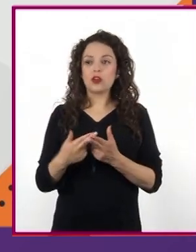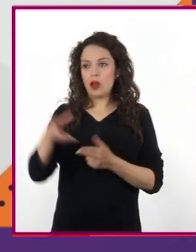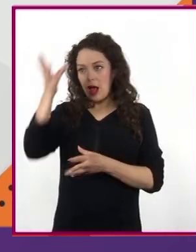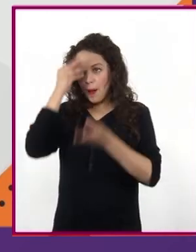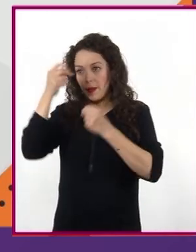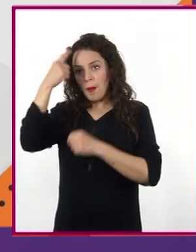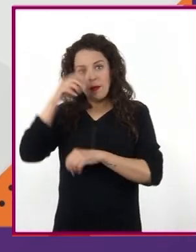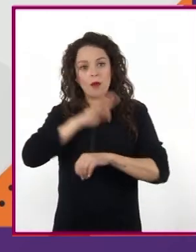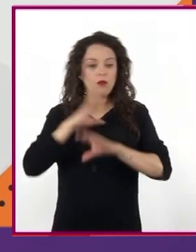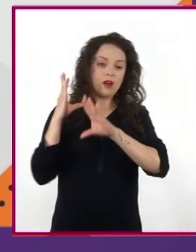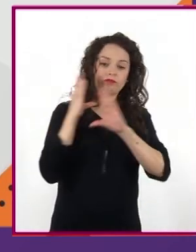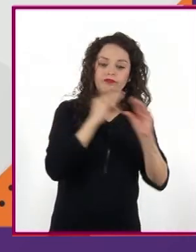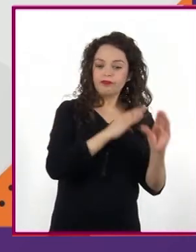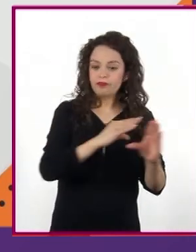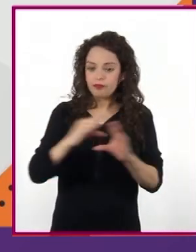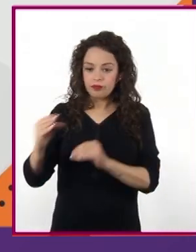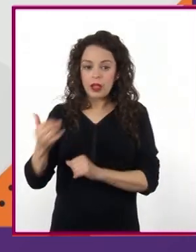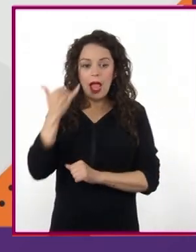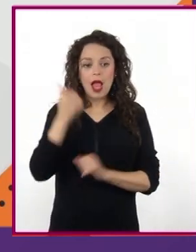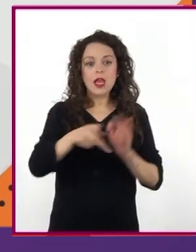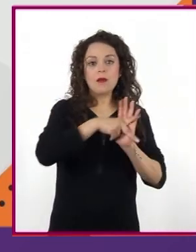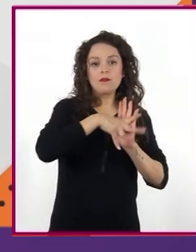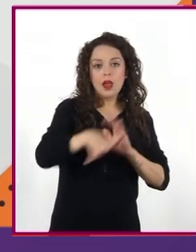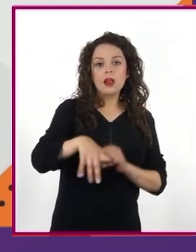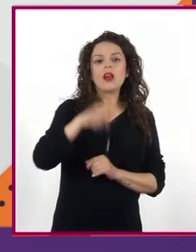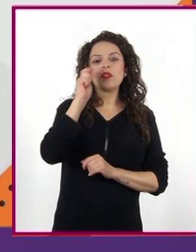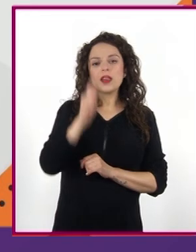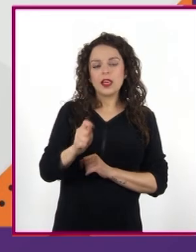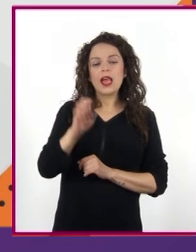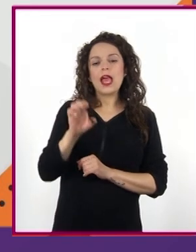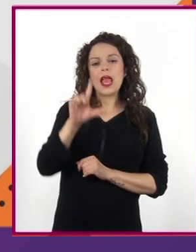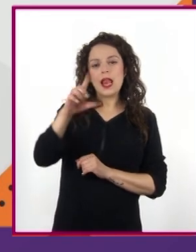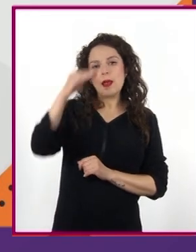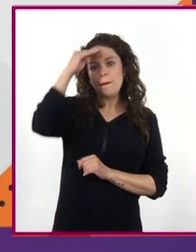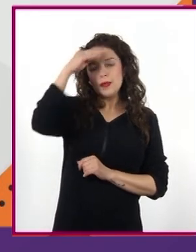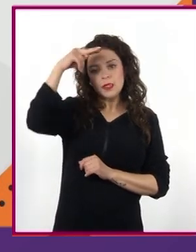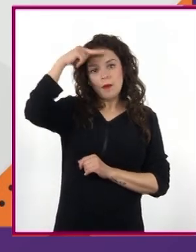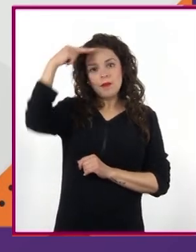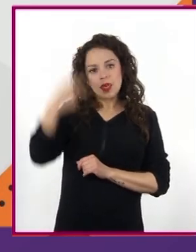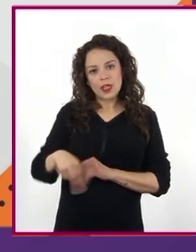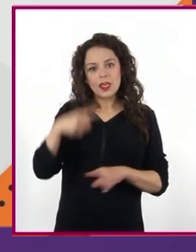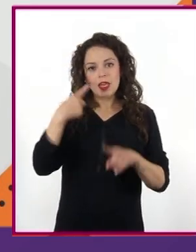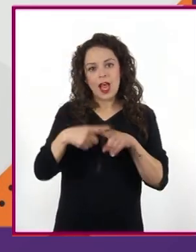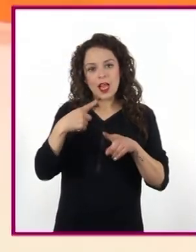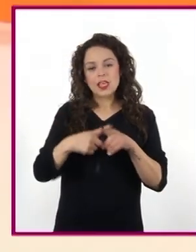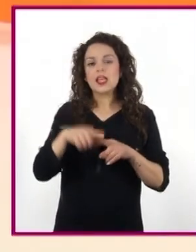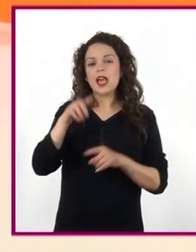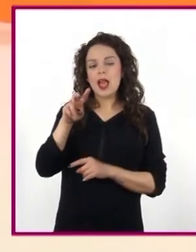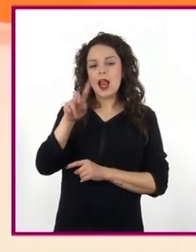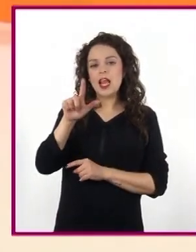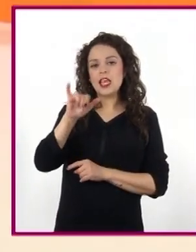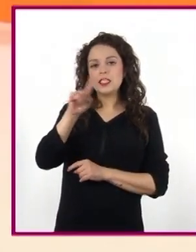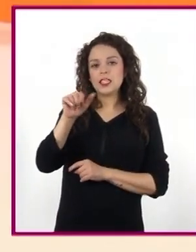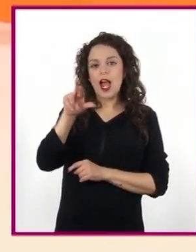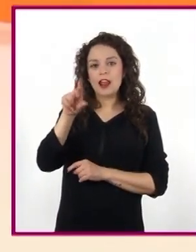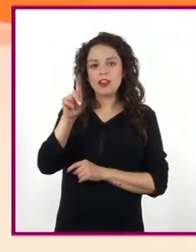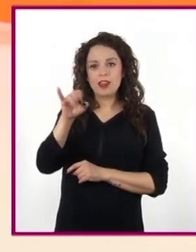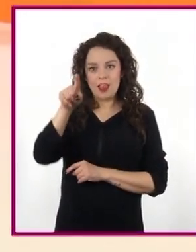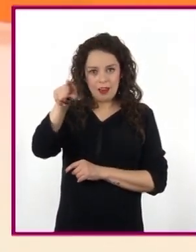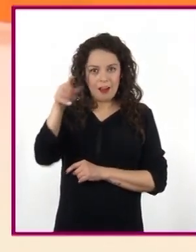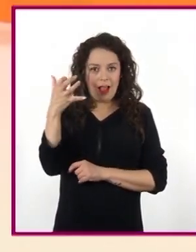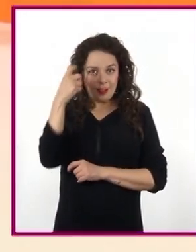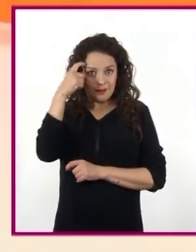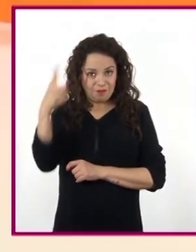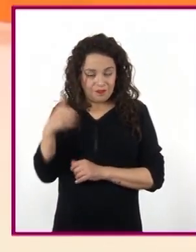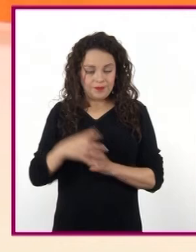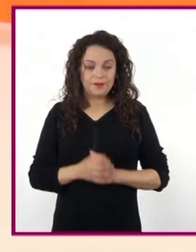de diarios, como El Pensador Mexicano de Fernández de Lizardi. Como pudieron darse cuenta,